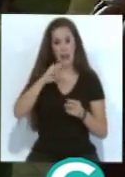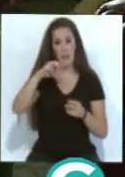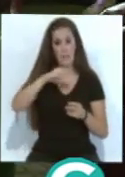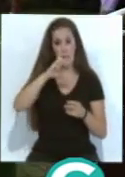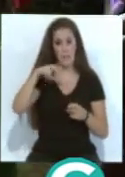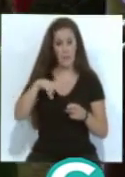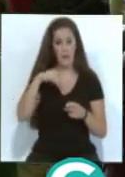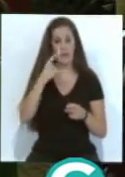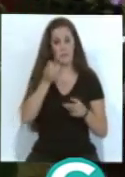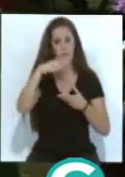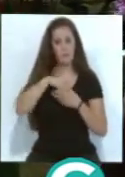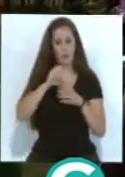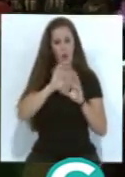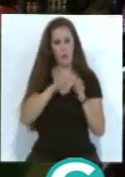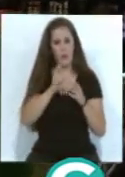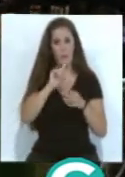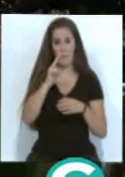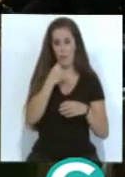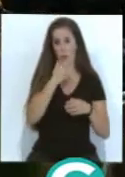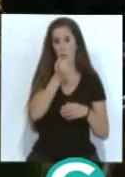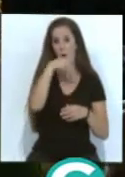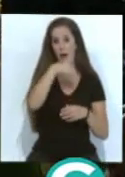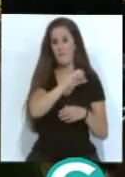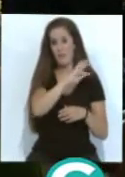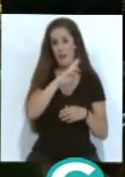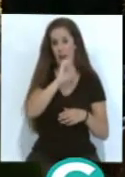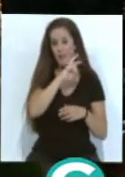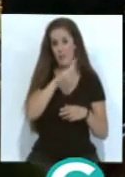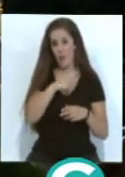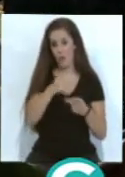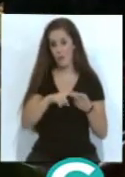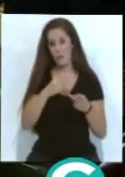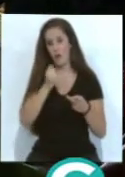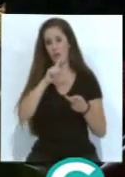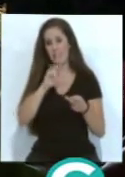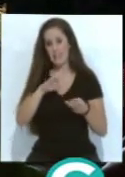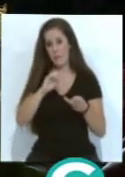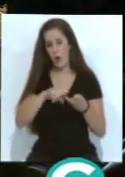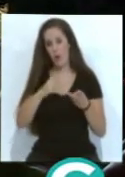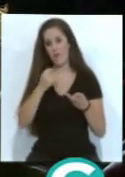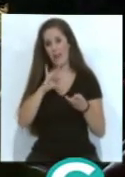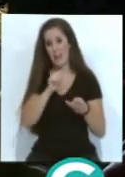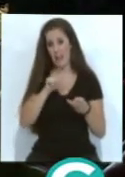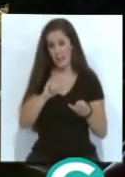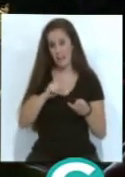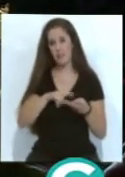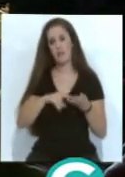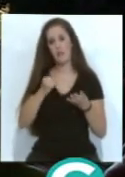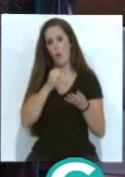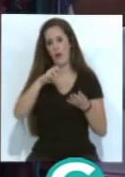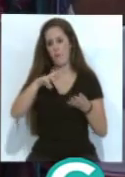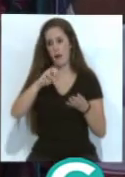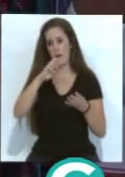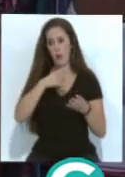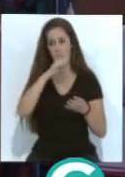Barea ha formado parte de agrupaciones primero de Juan Fernández, después de Luis Ripoll, Fali Pastrana y por último de Juan Manuel Romero Bey, con